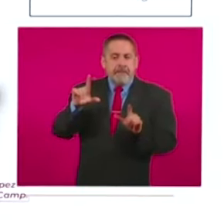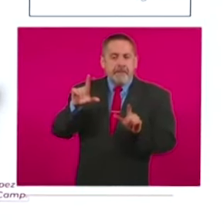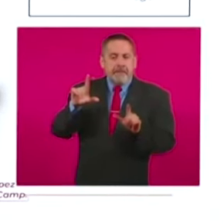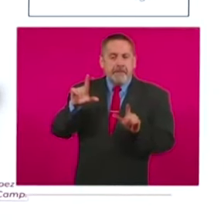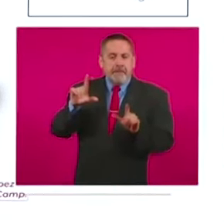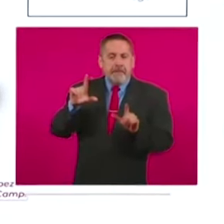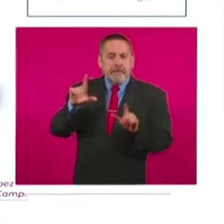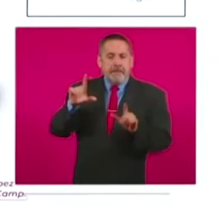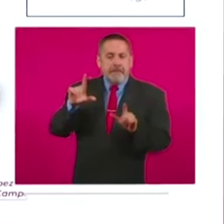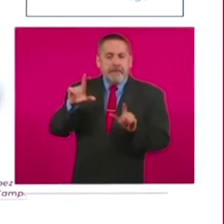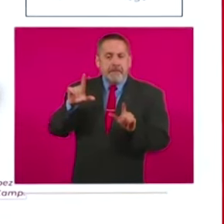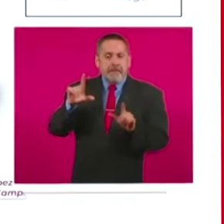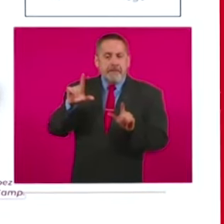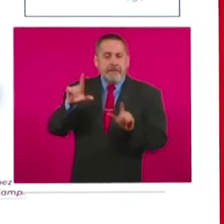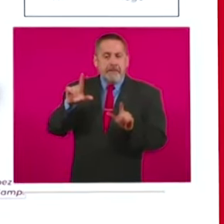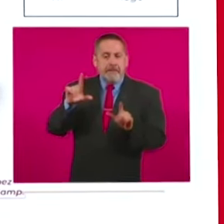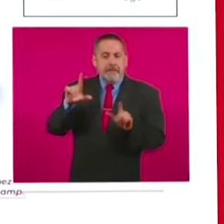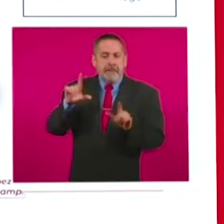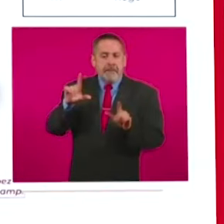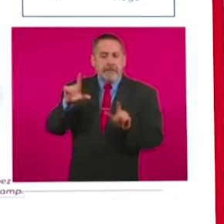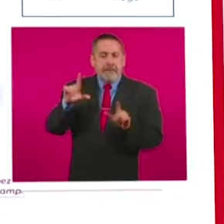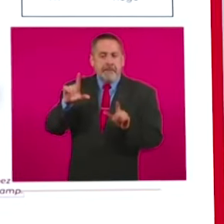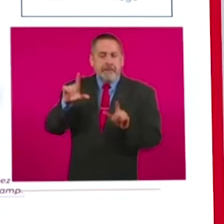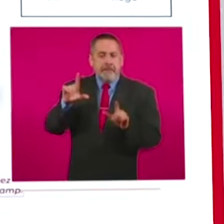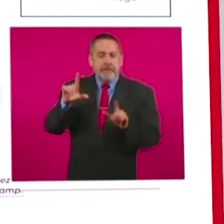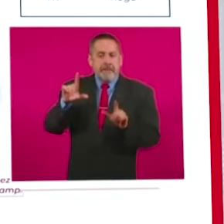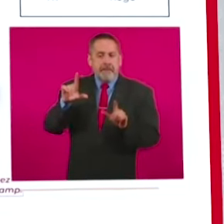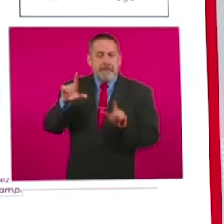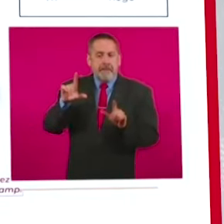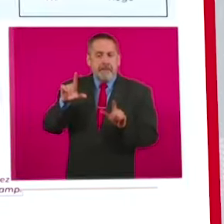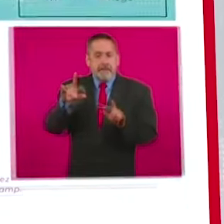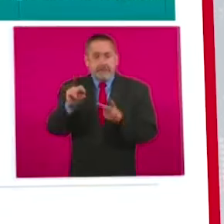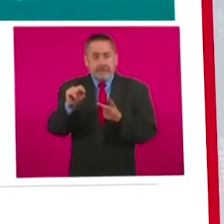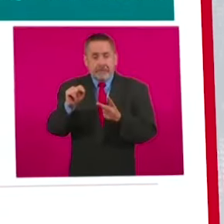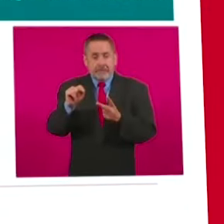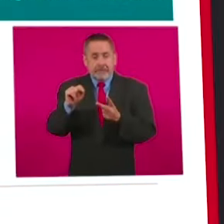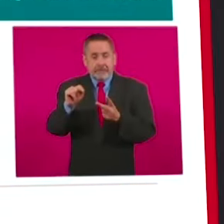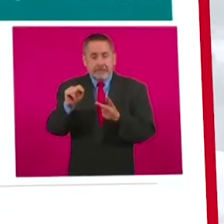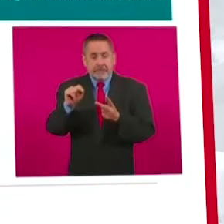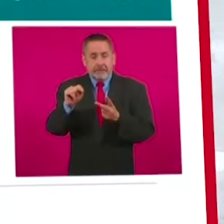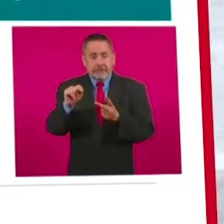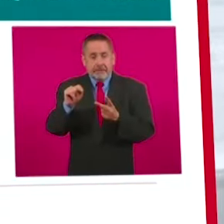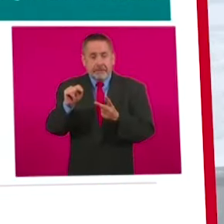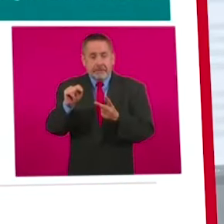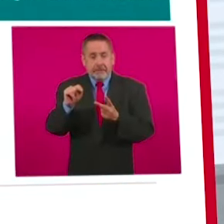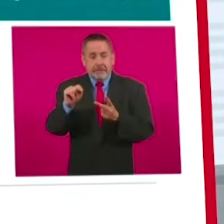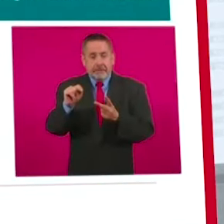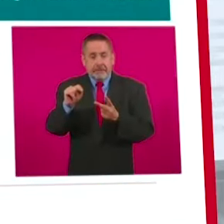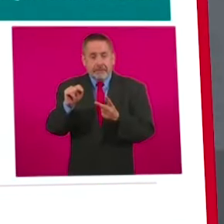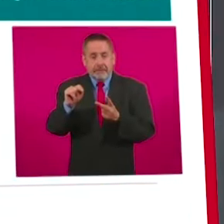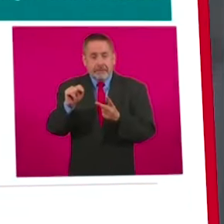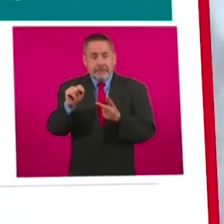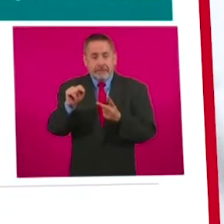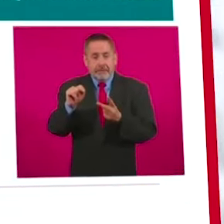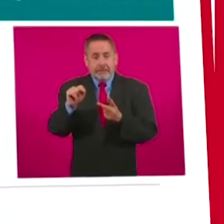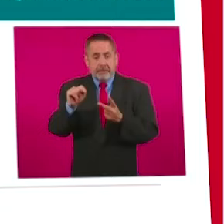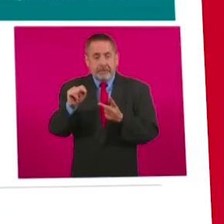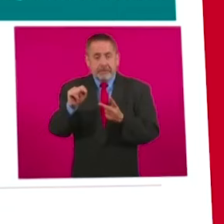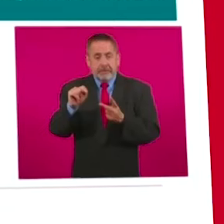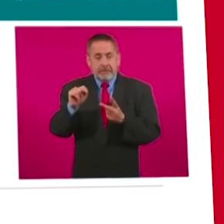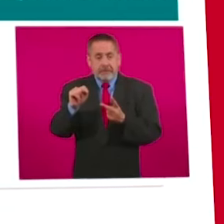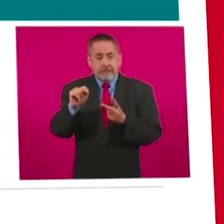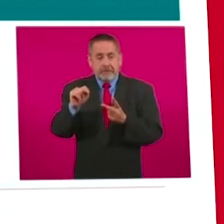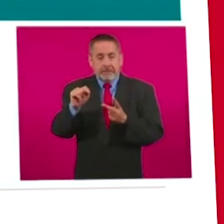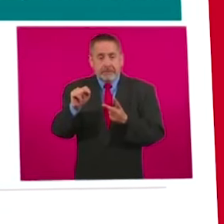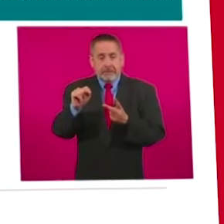de toda la república prácticamente una de cada seis personas en el país bueno se está viendo beneficiada con estos programas de